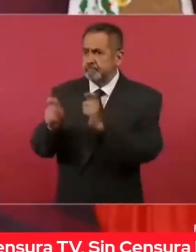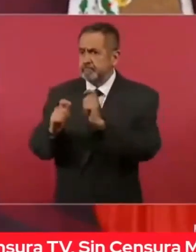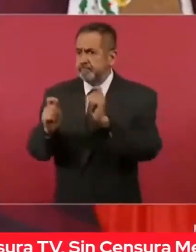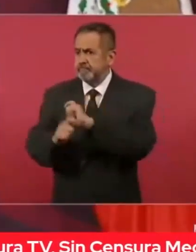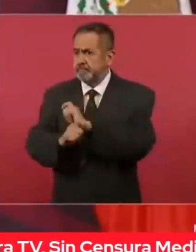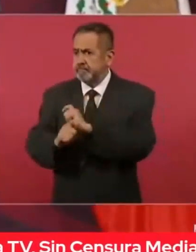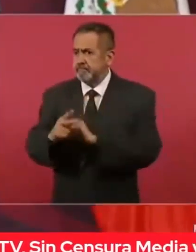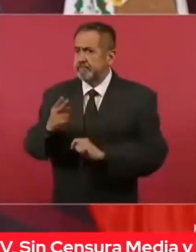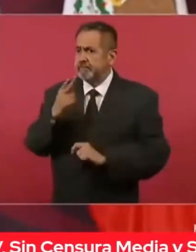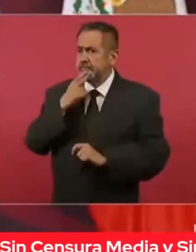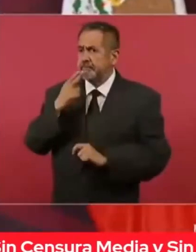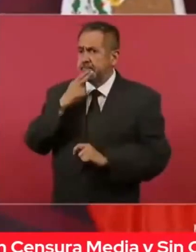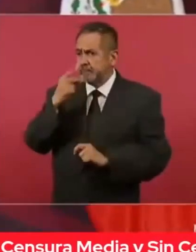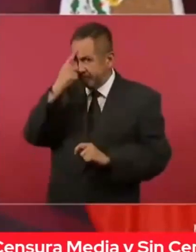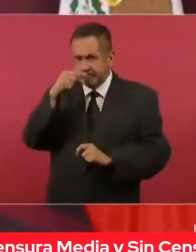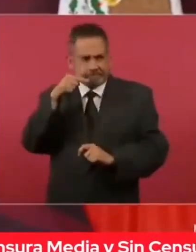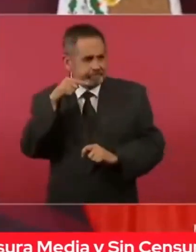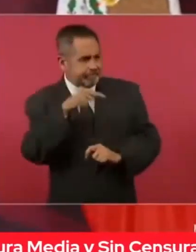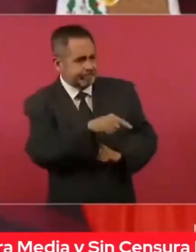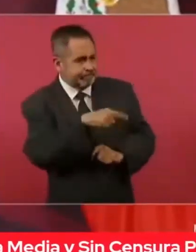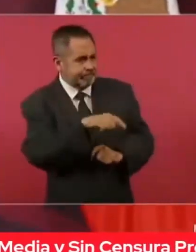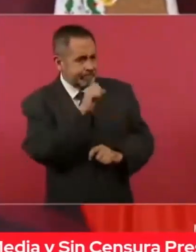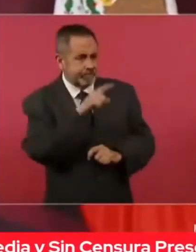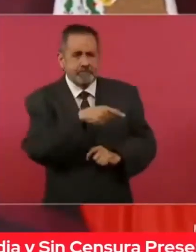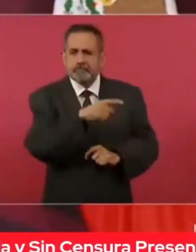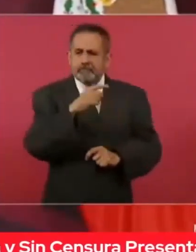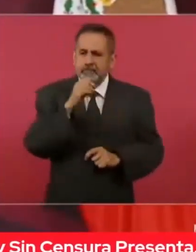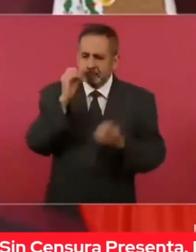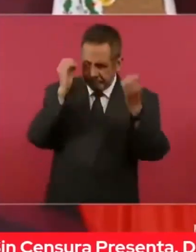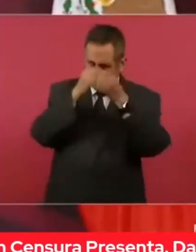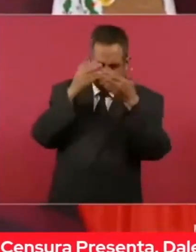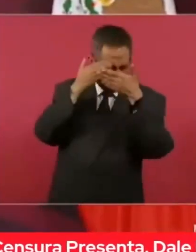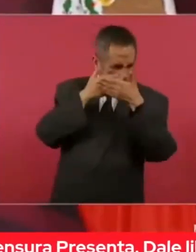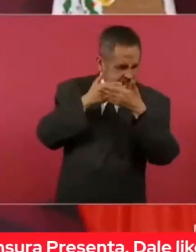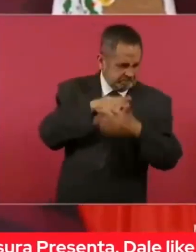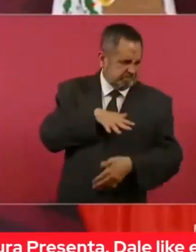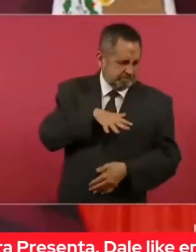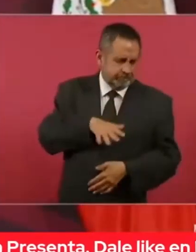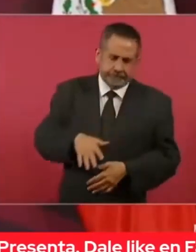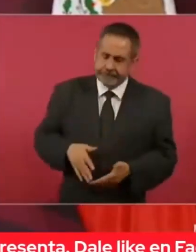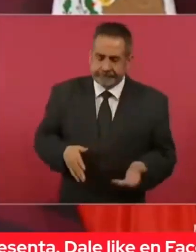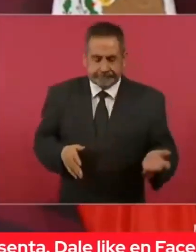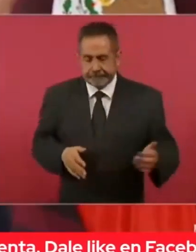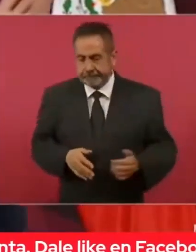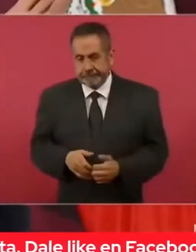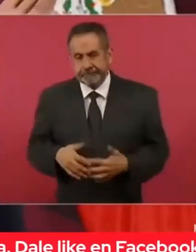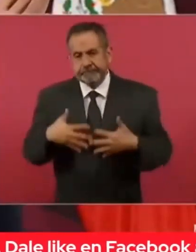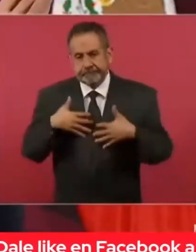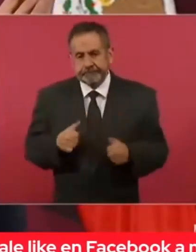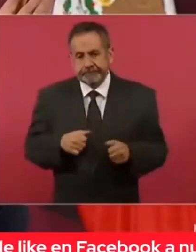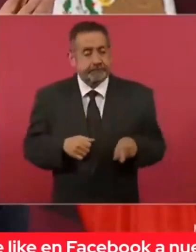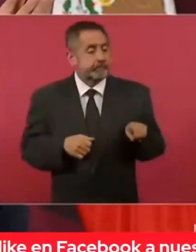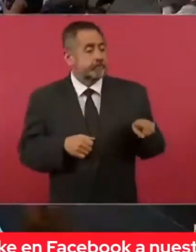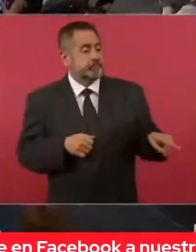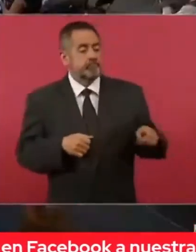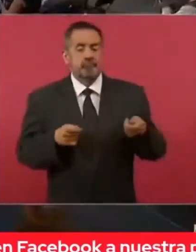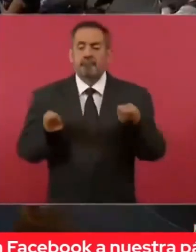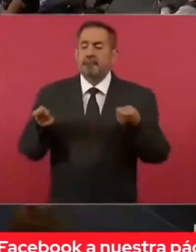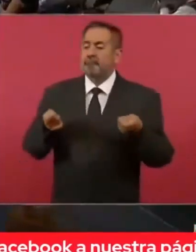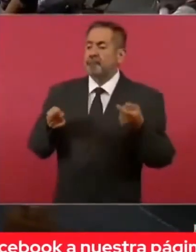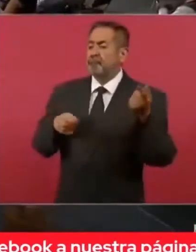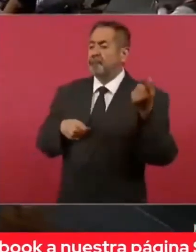nada más que están obnubilados los entiendo porque ellos tenían el privilegio de